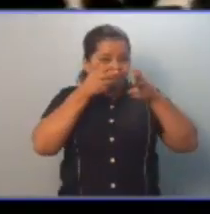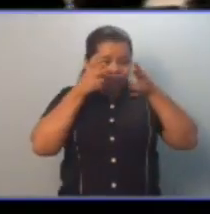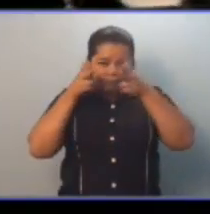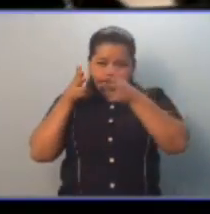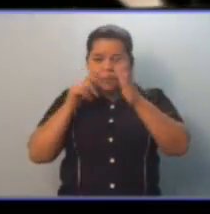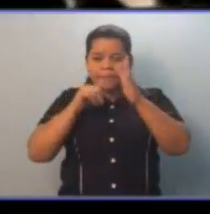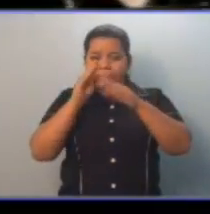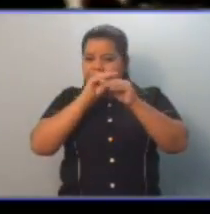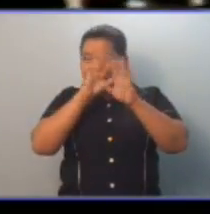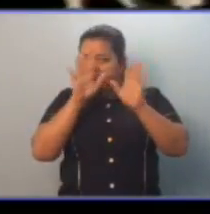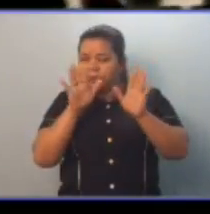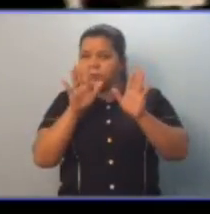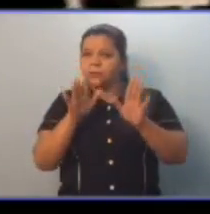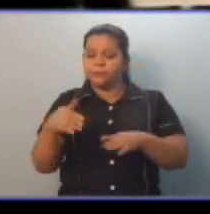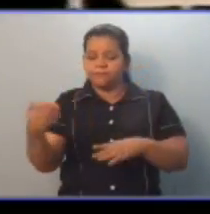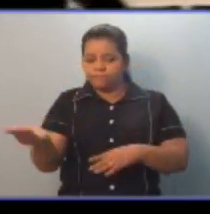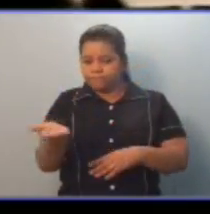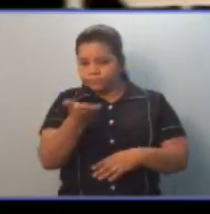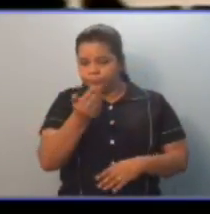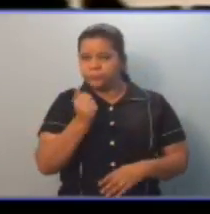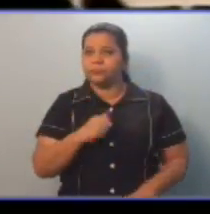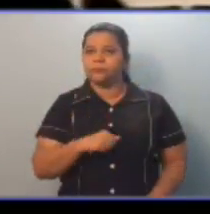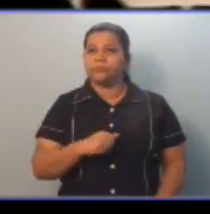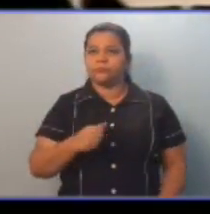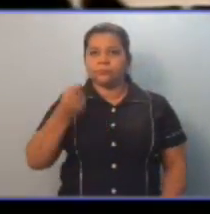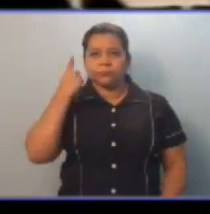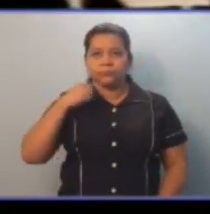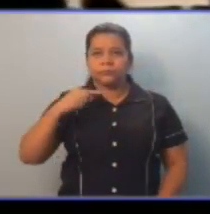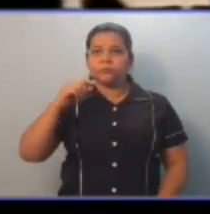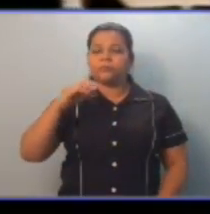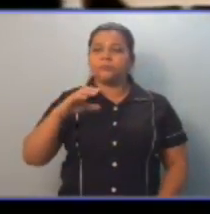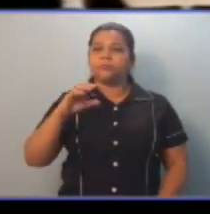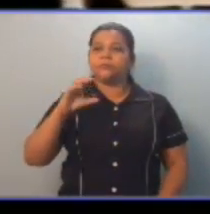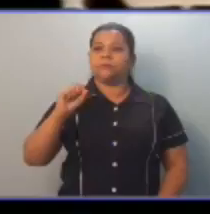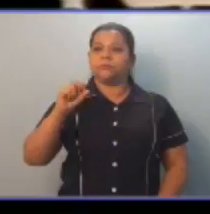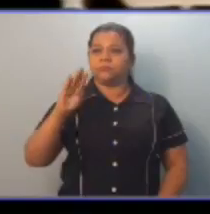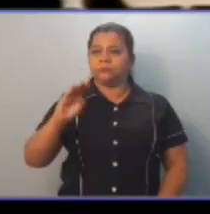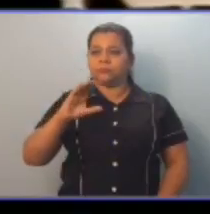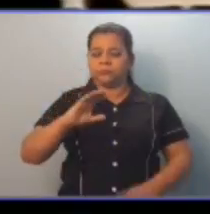más transparente. Los dejamos con la señal y las palabras del coordinador de la subcomisión.